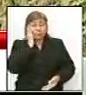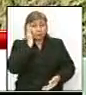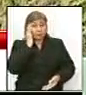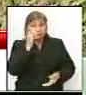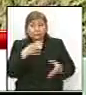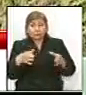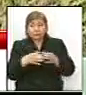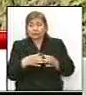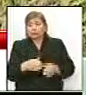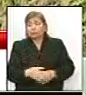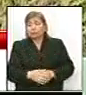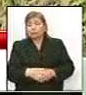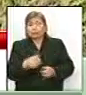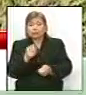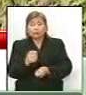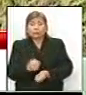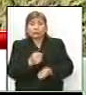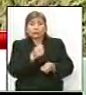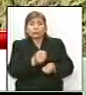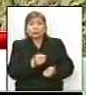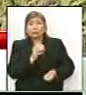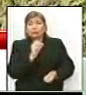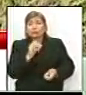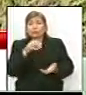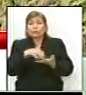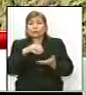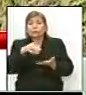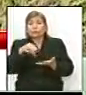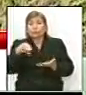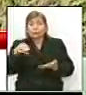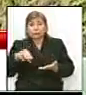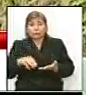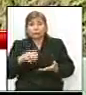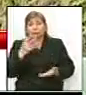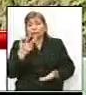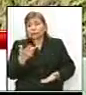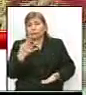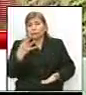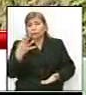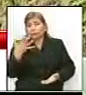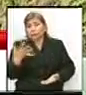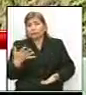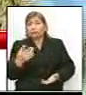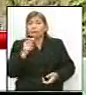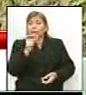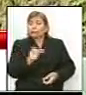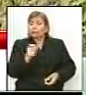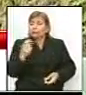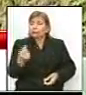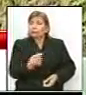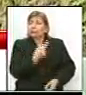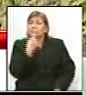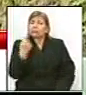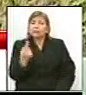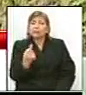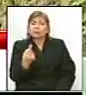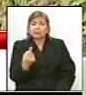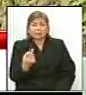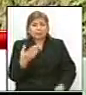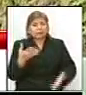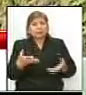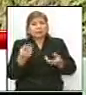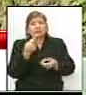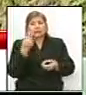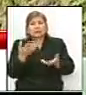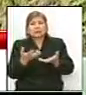Arikan, agricultores o población, Isca y Kim Saloteo, Jinapten solamente, Jukyata Insalaita